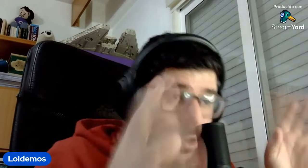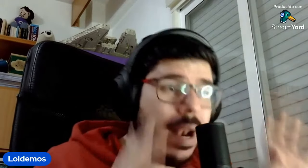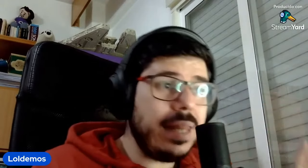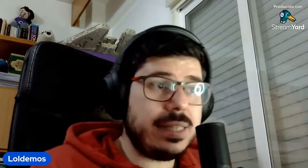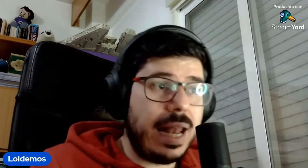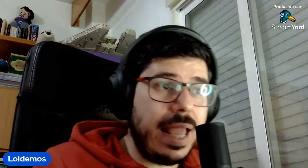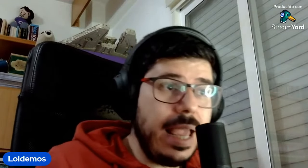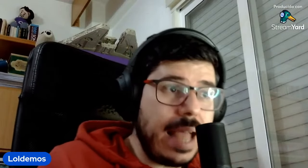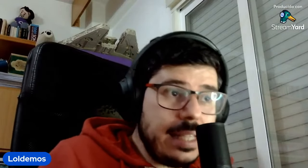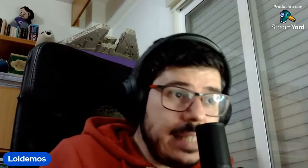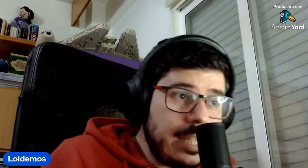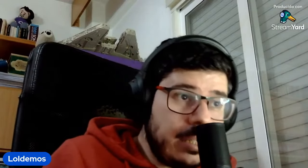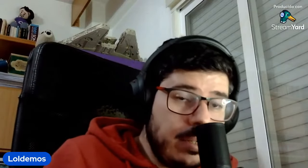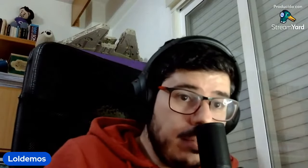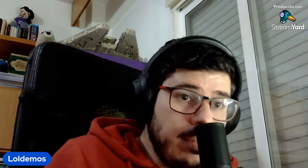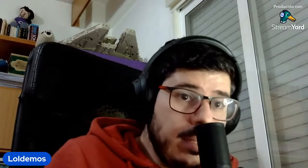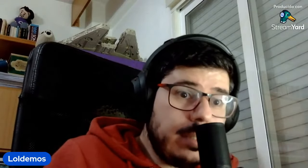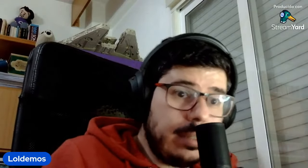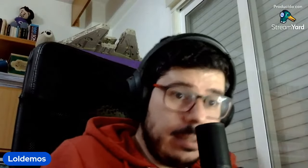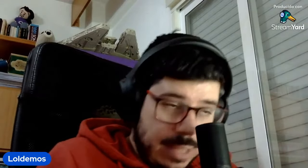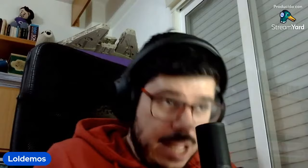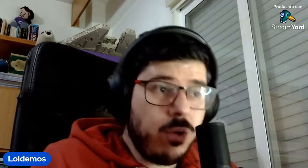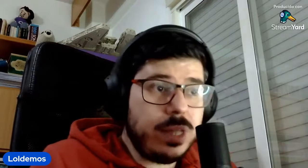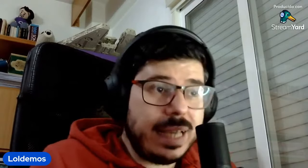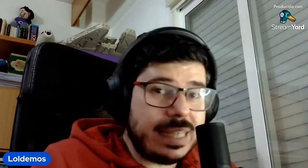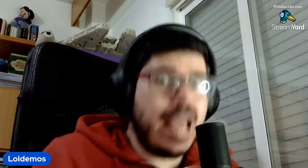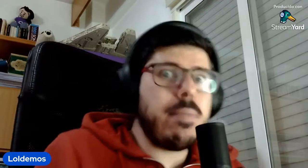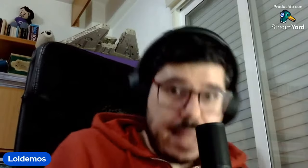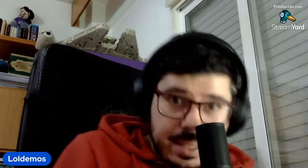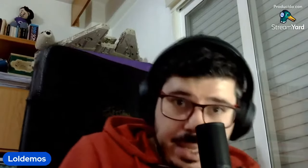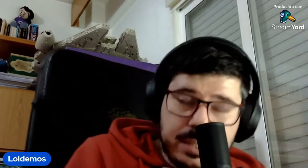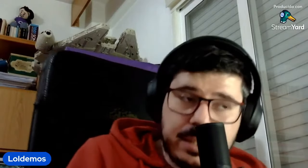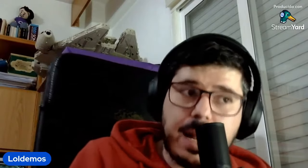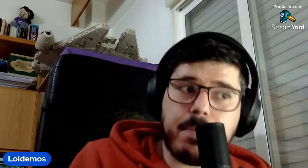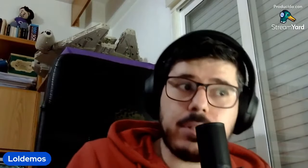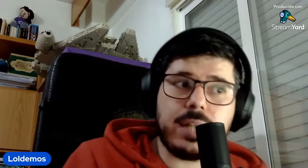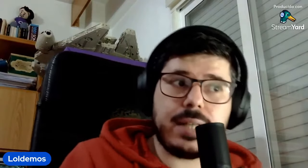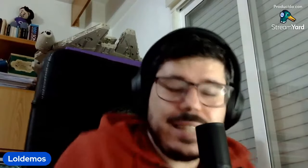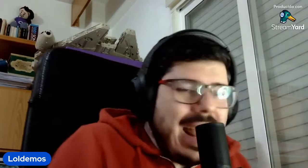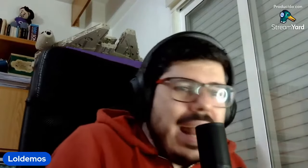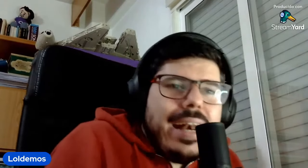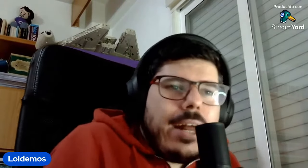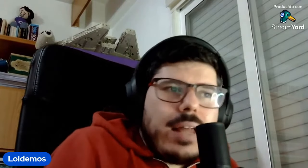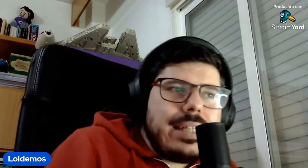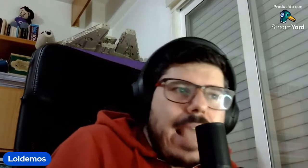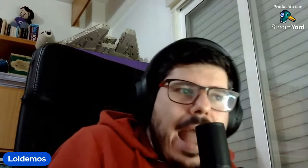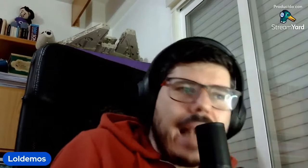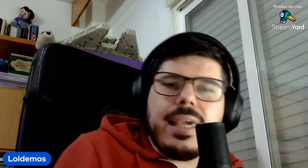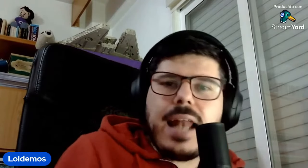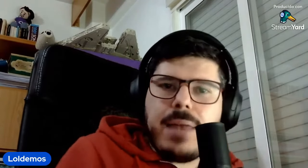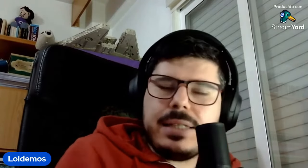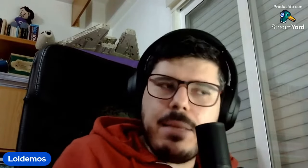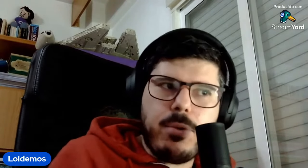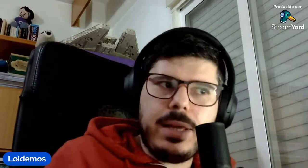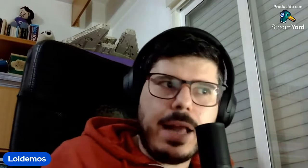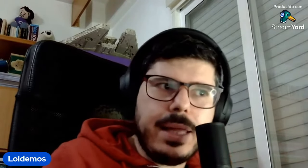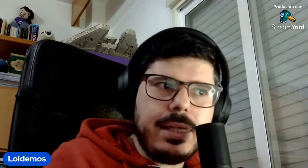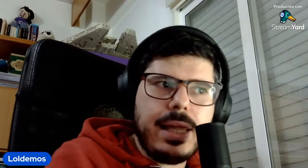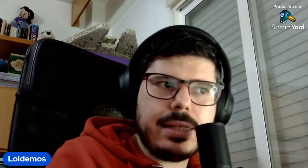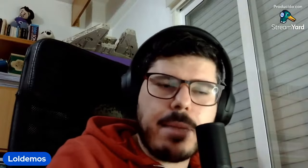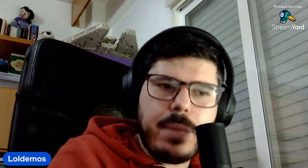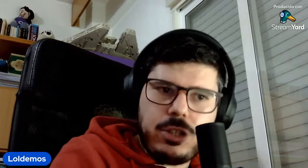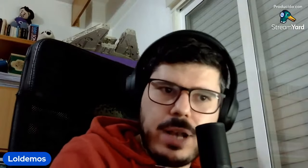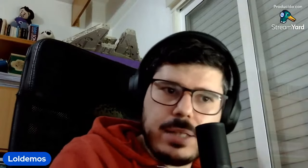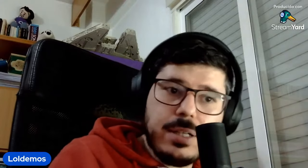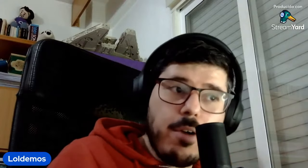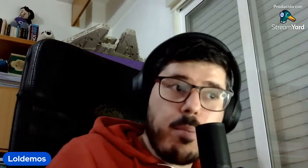empezó a hablar de esta ley antes de esto teniendo en cuenta que Es evidente que existía las personas trans recordáis que alguien hablase públicamente